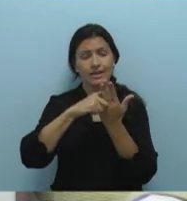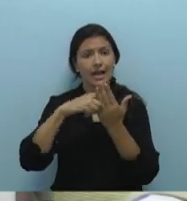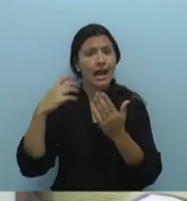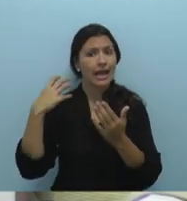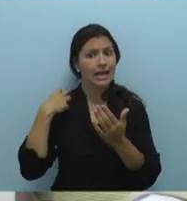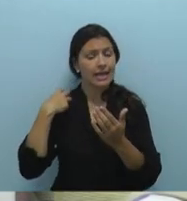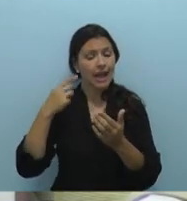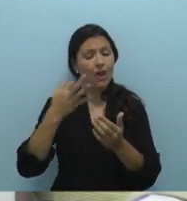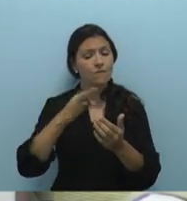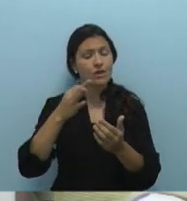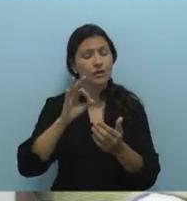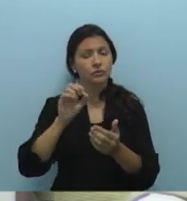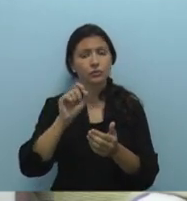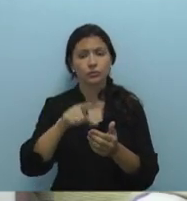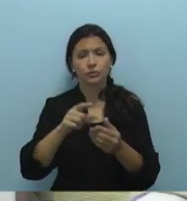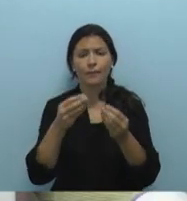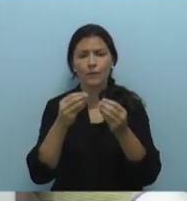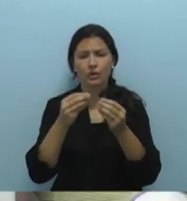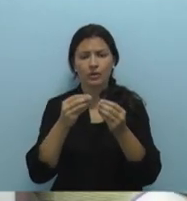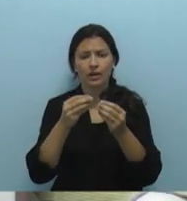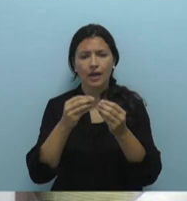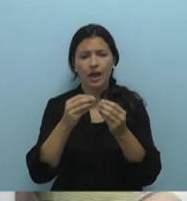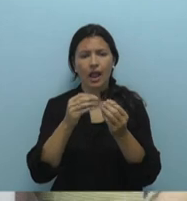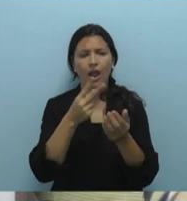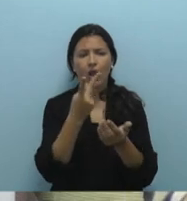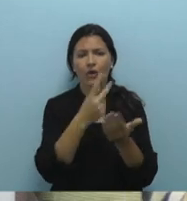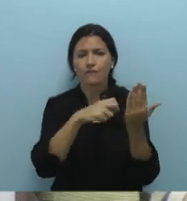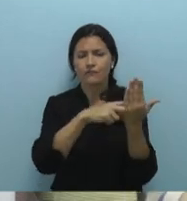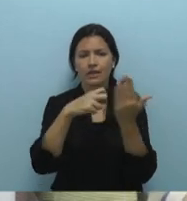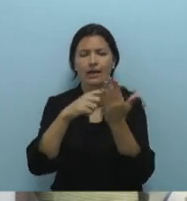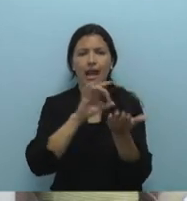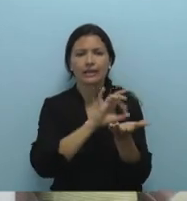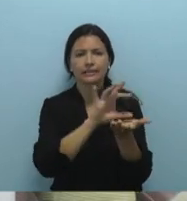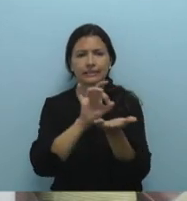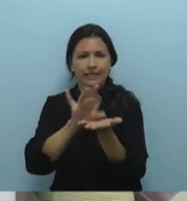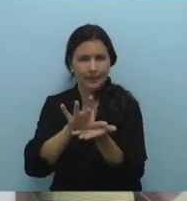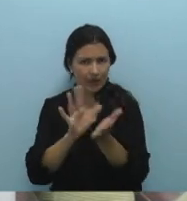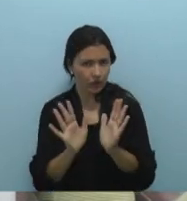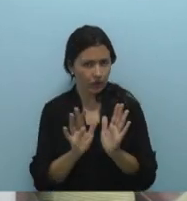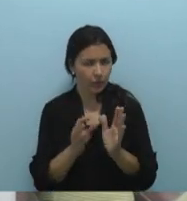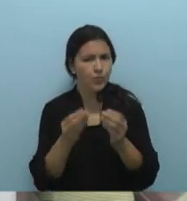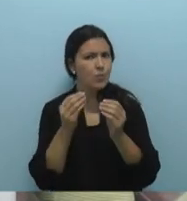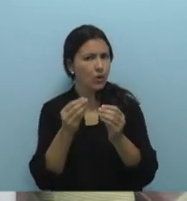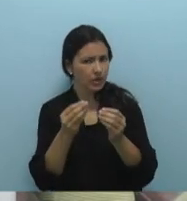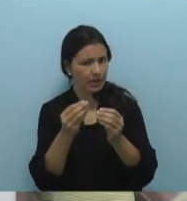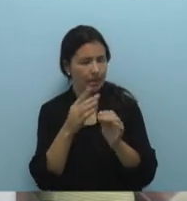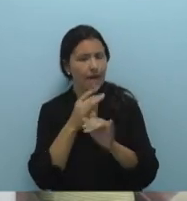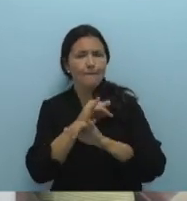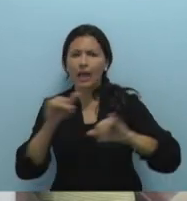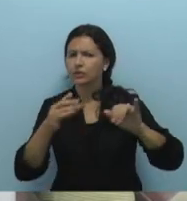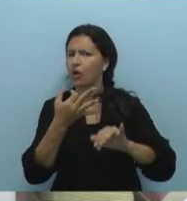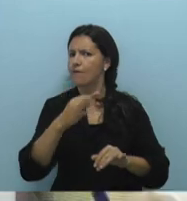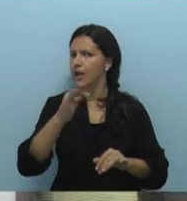general debe explicar por qué separó a estos dos fiscales. No solamente que debe explicarlo